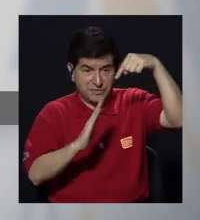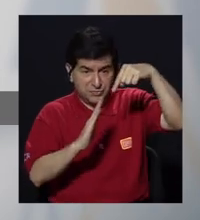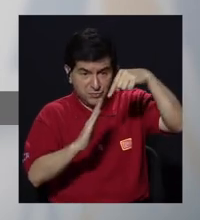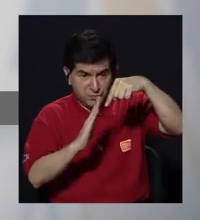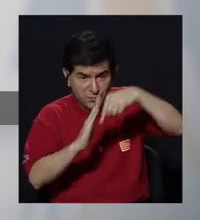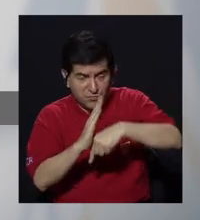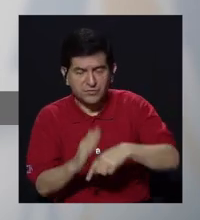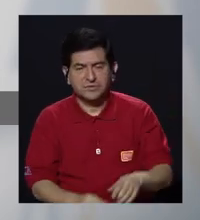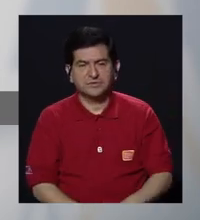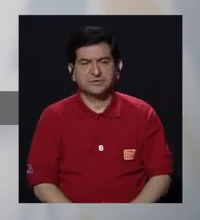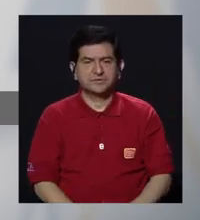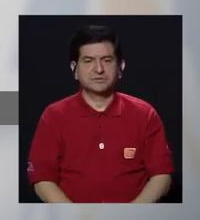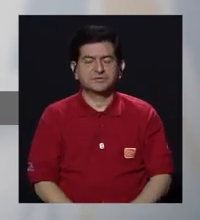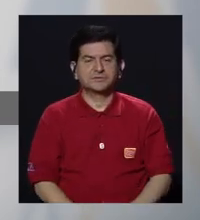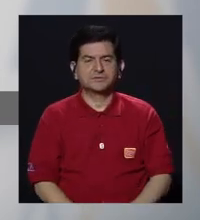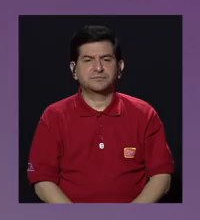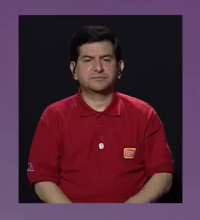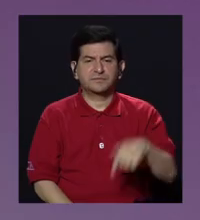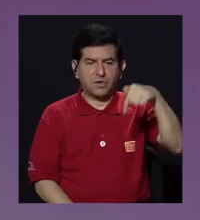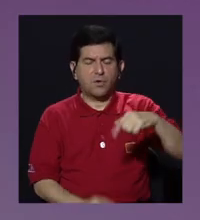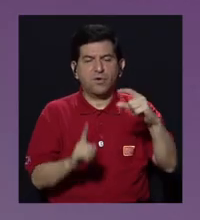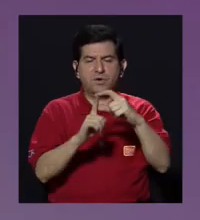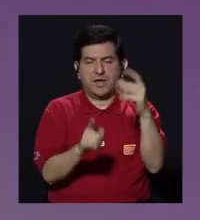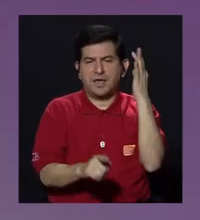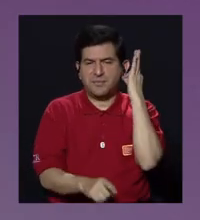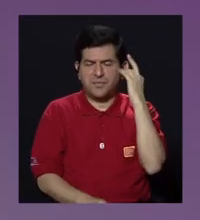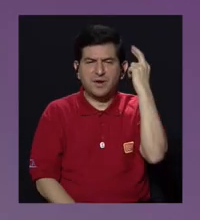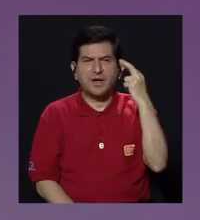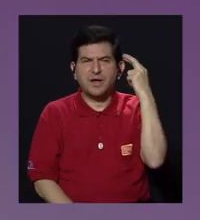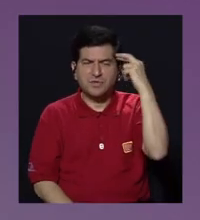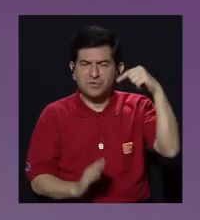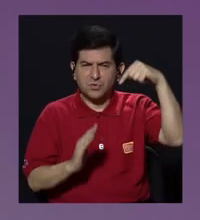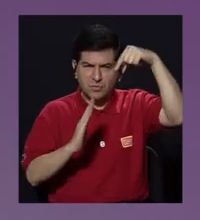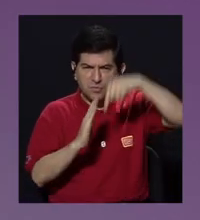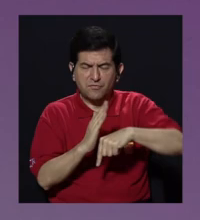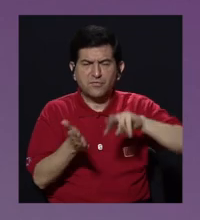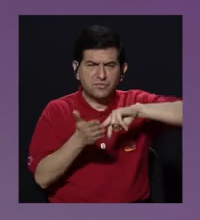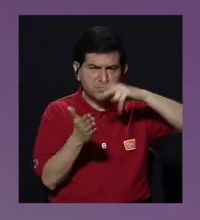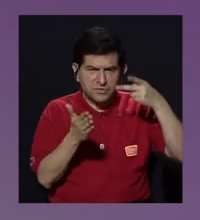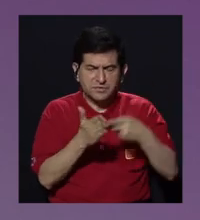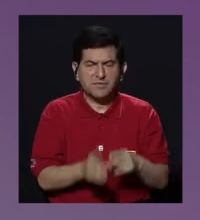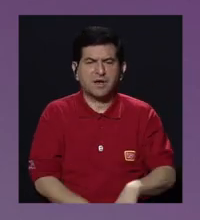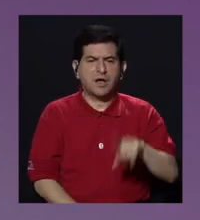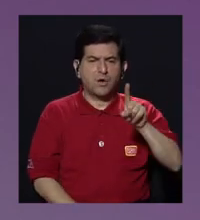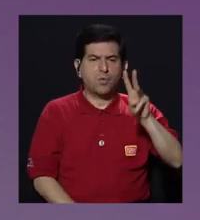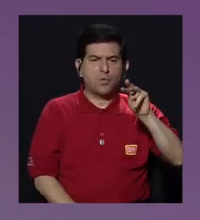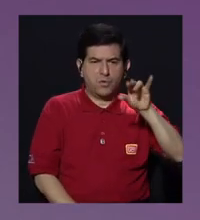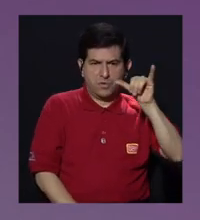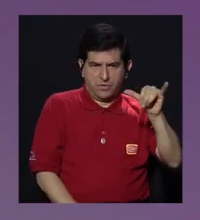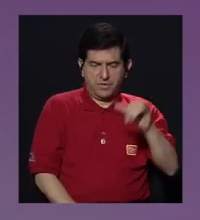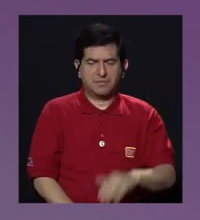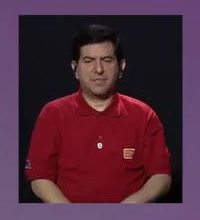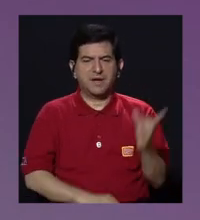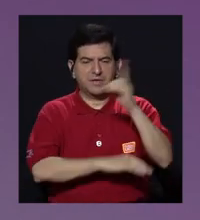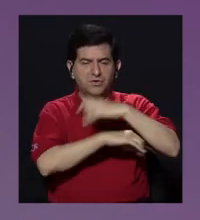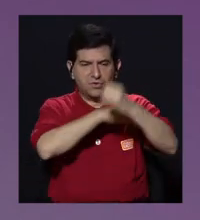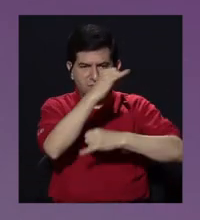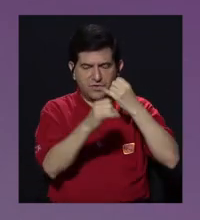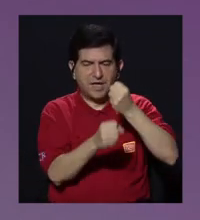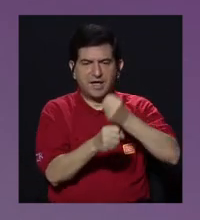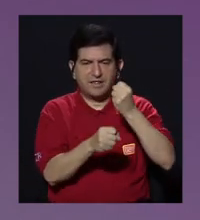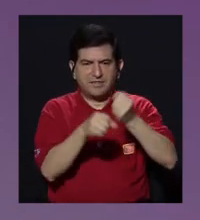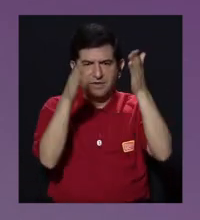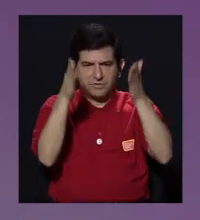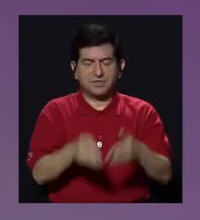agudiza. Hoy estábamos desde Palabra de Mujer reflexionando profundamente sobre lo que significa el 1 de mayo, el Día Internacional